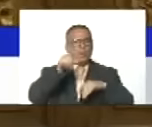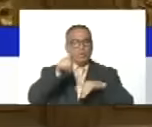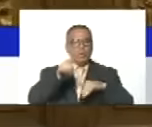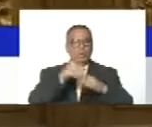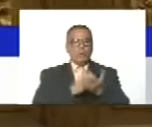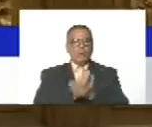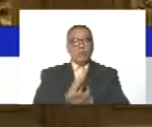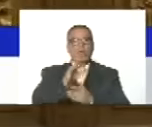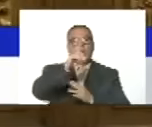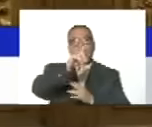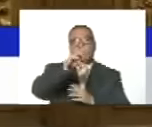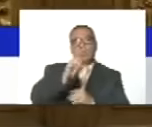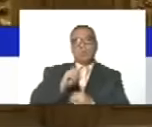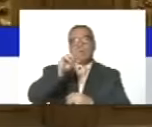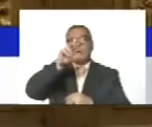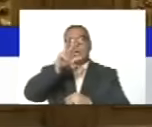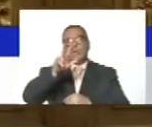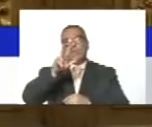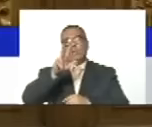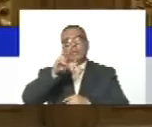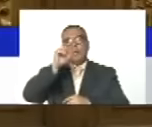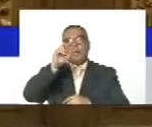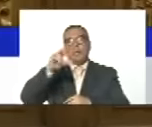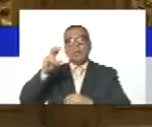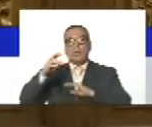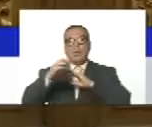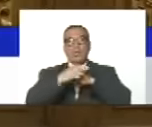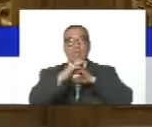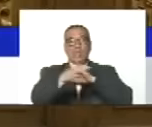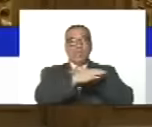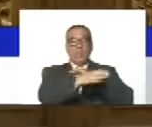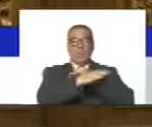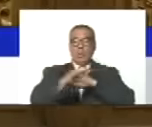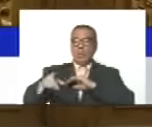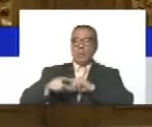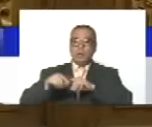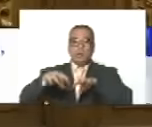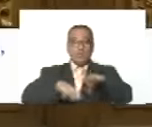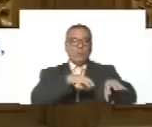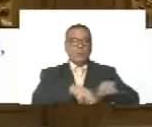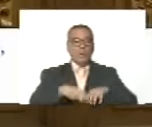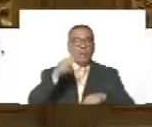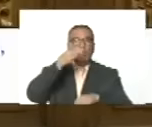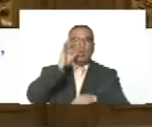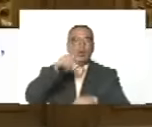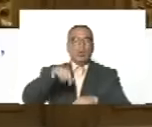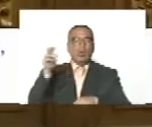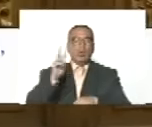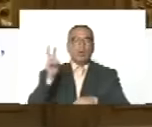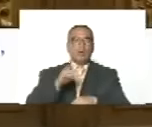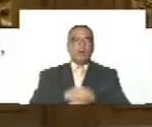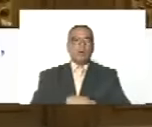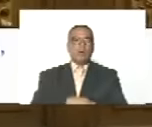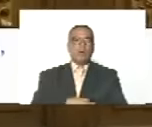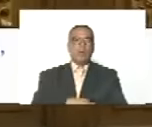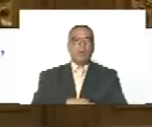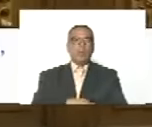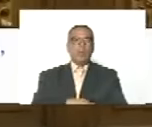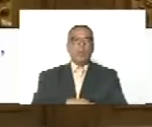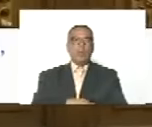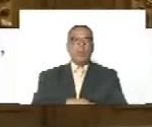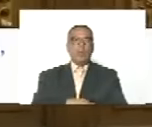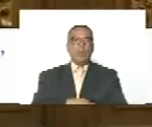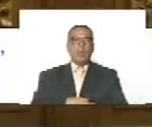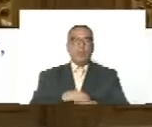de 133 municipios caficultores de los 21 estados caficultores de Venezuela.